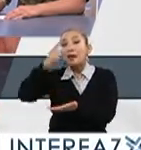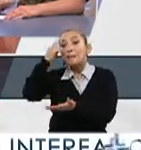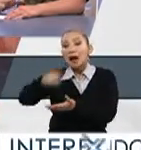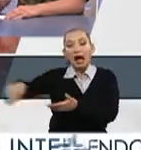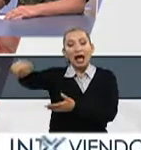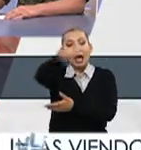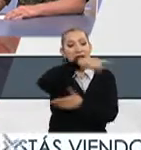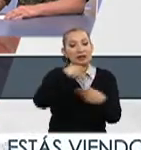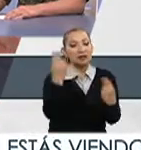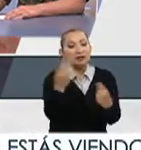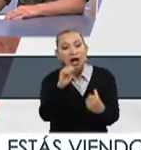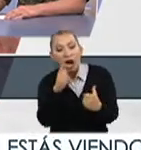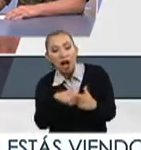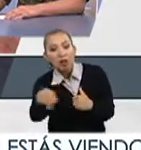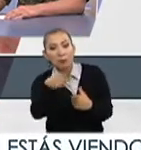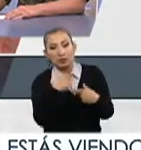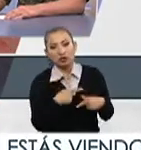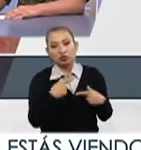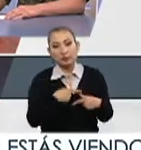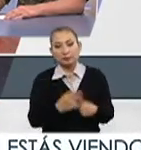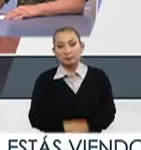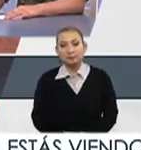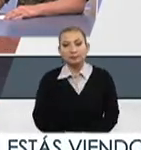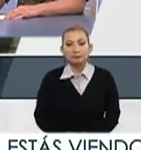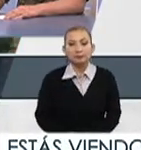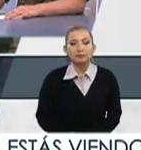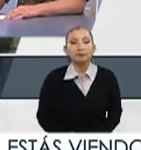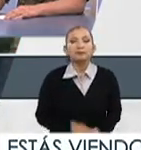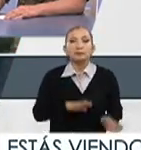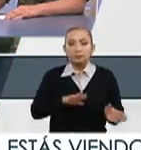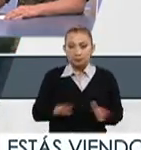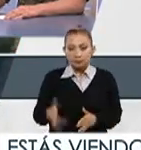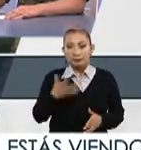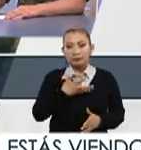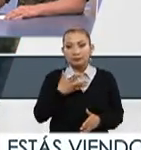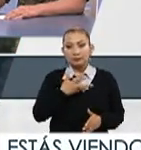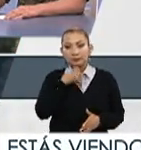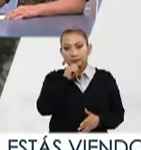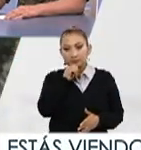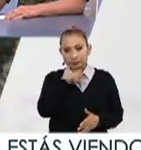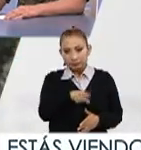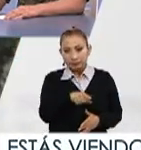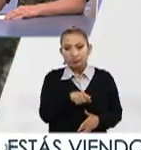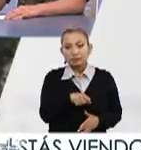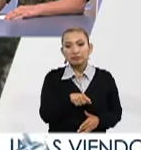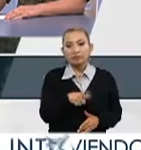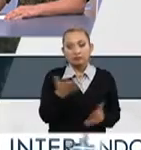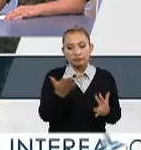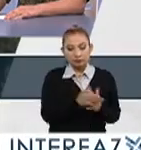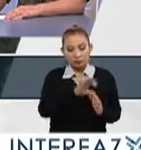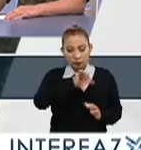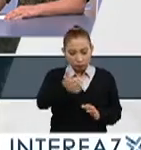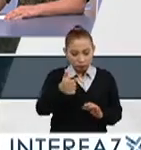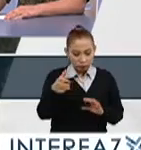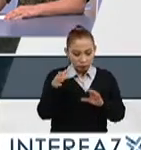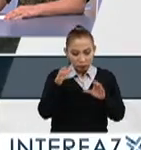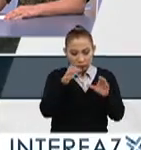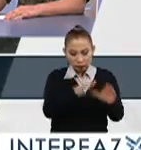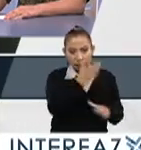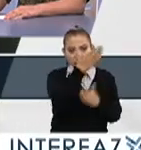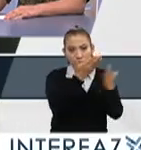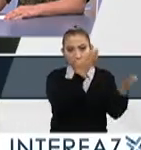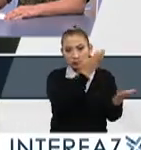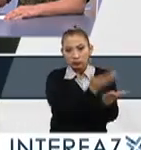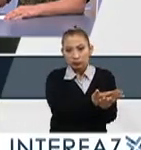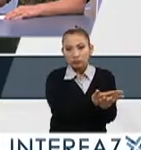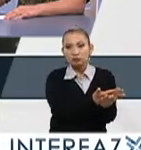para todas las necesidades que requiera la población. Y tenemos también la parte del